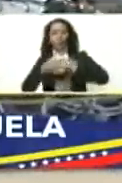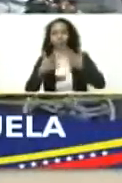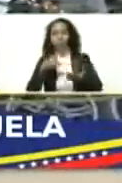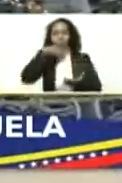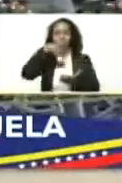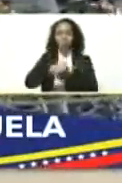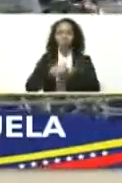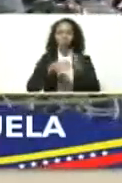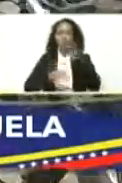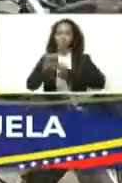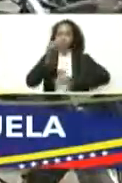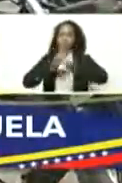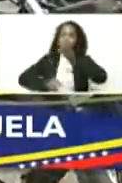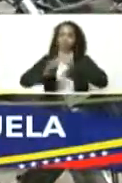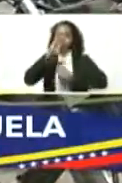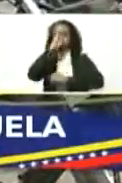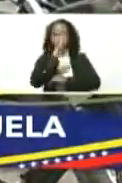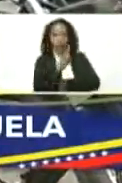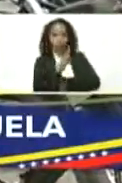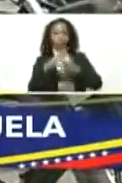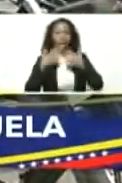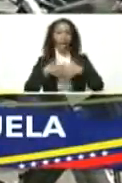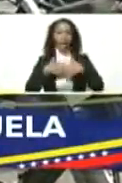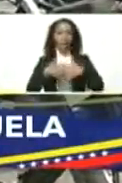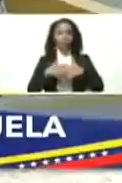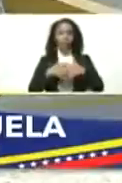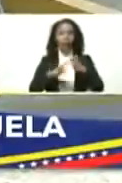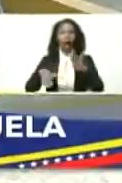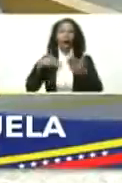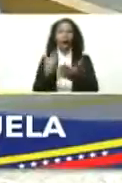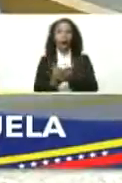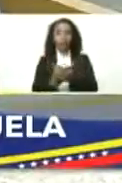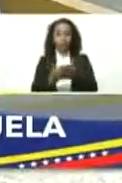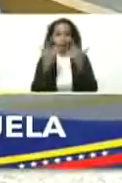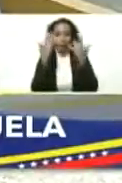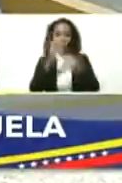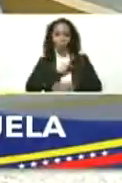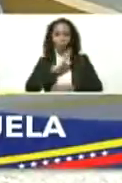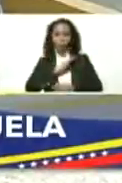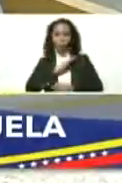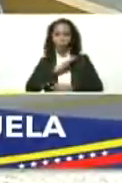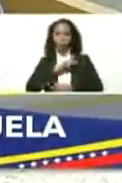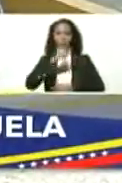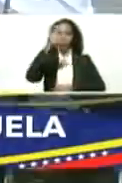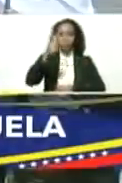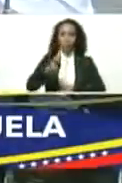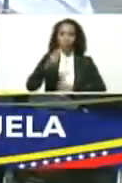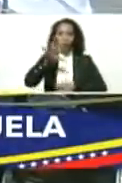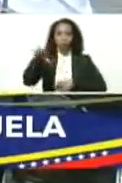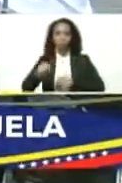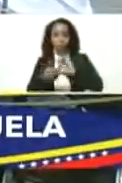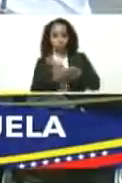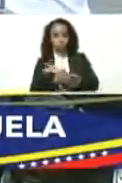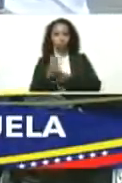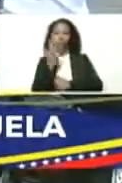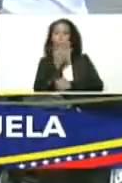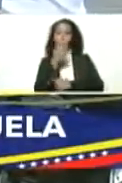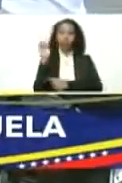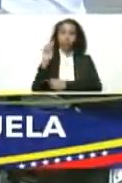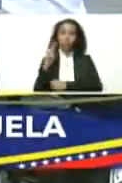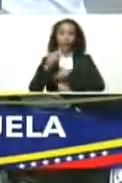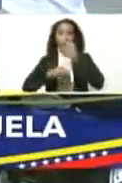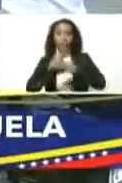comentaba, directo, desde la fábrica hasta las manos del comprador en tiempo récord. Vitrina Venezuela garantizando